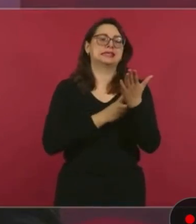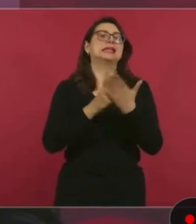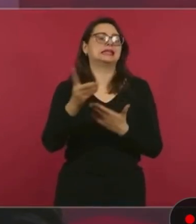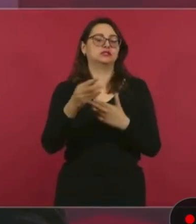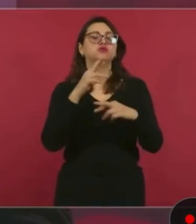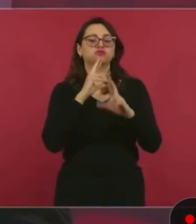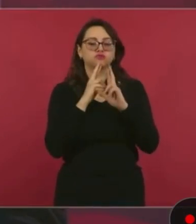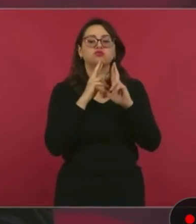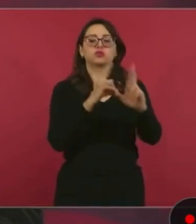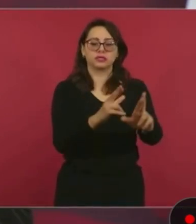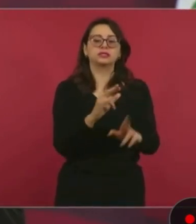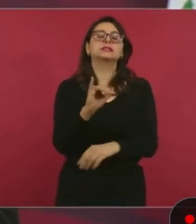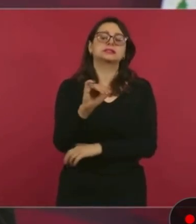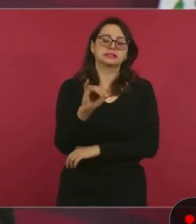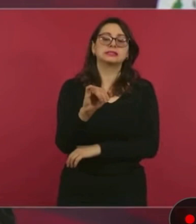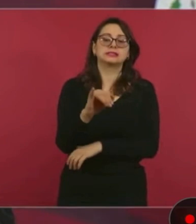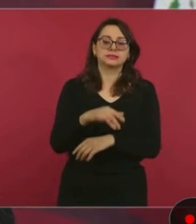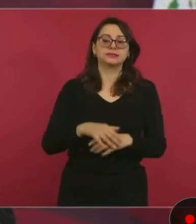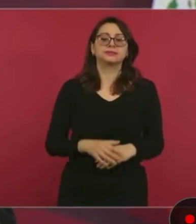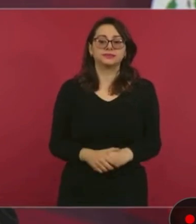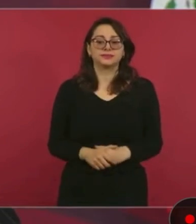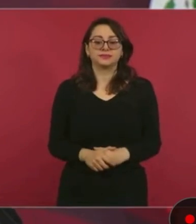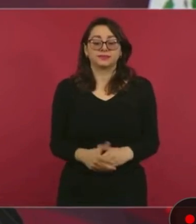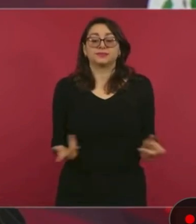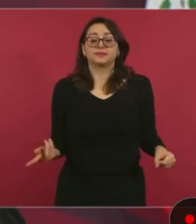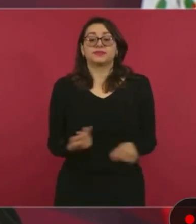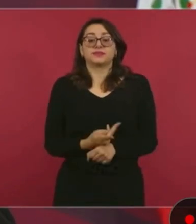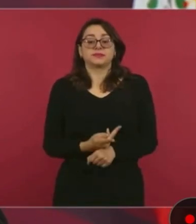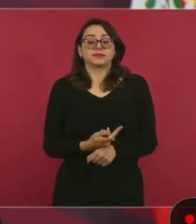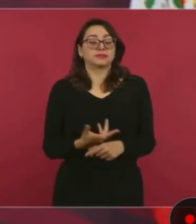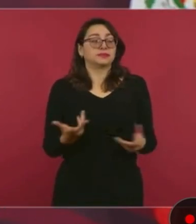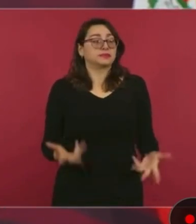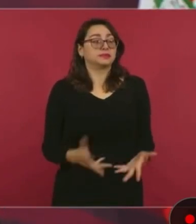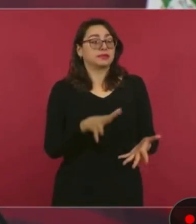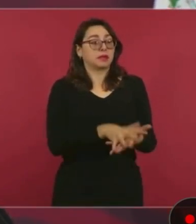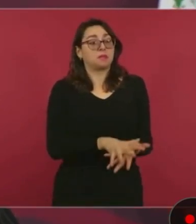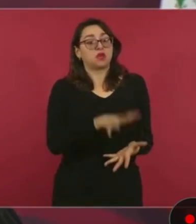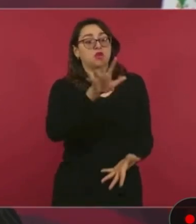enfrentamos a la mayoría de los medios